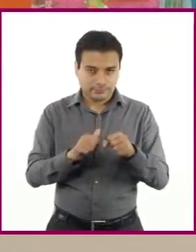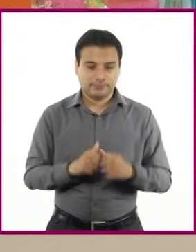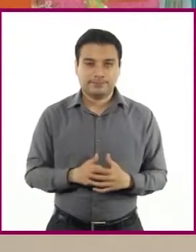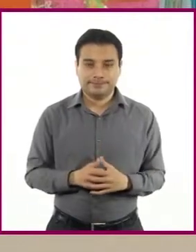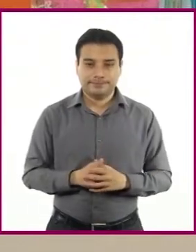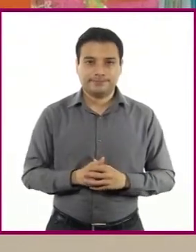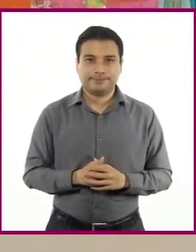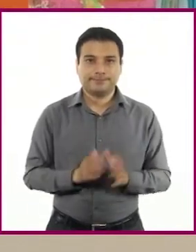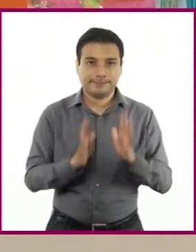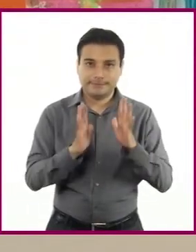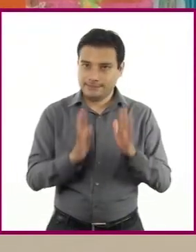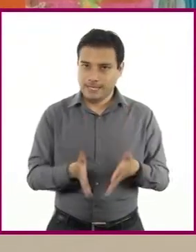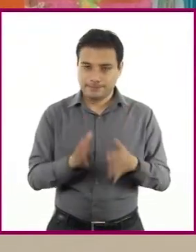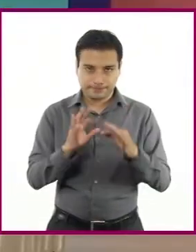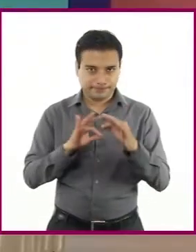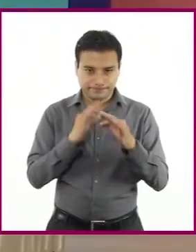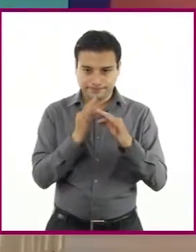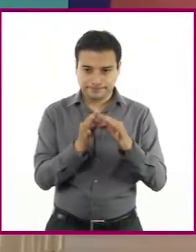Ya está.